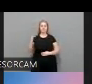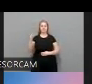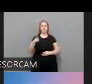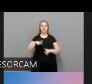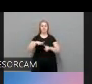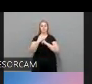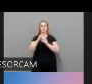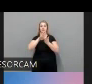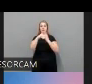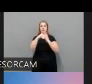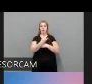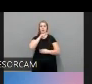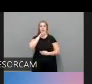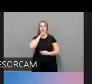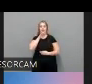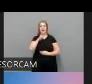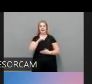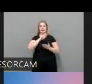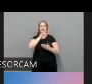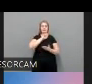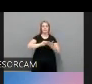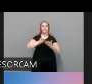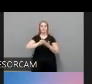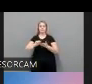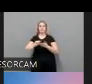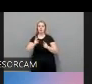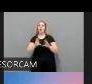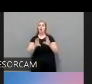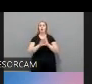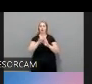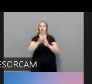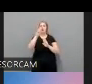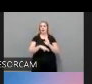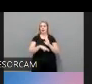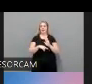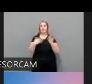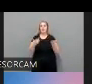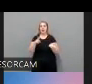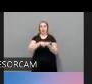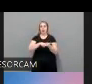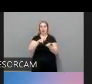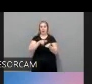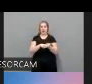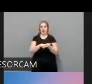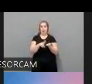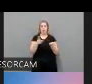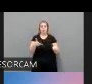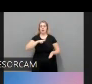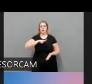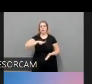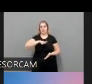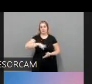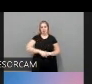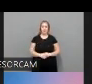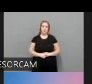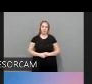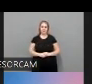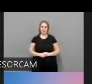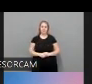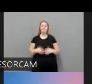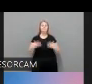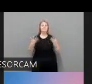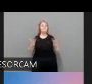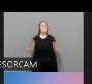del lenguaje verbal, tanto el escrito como el hablado han usado un código reglado, la lengua, una lengua, el español. Sin